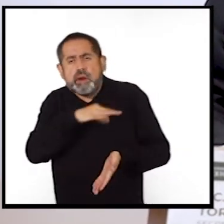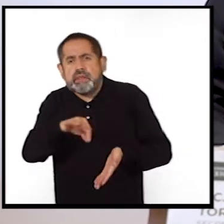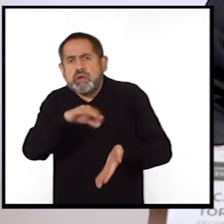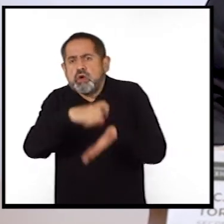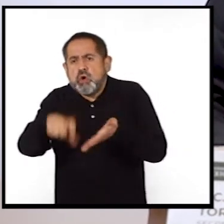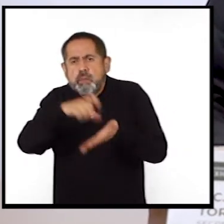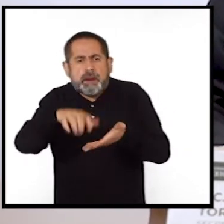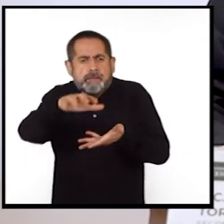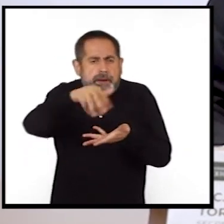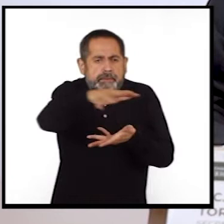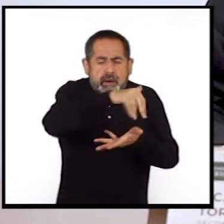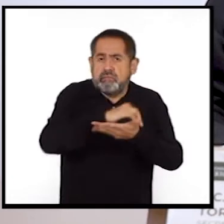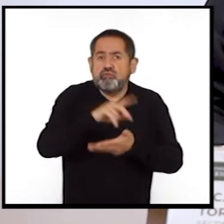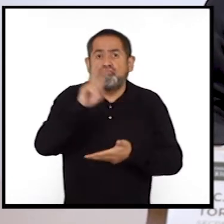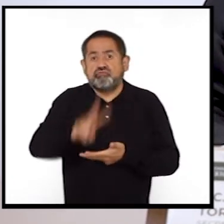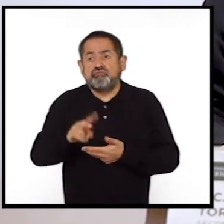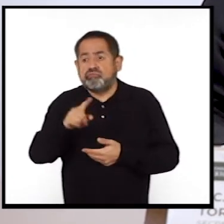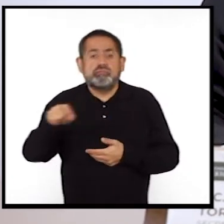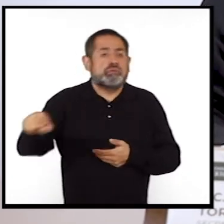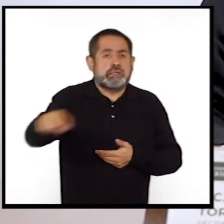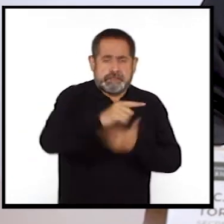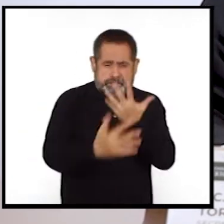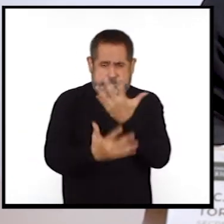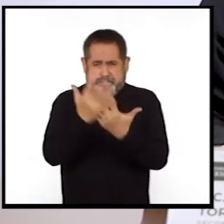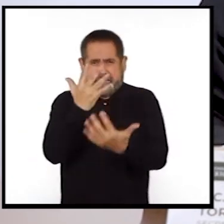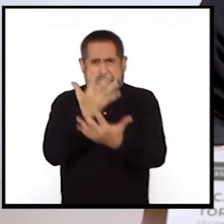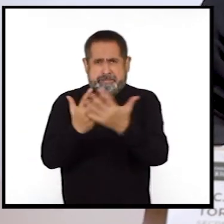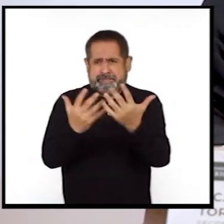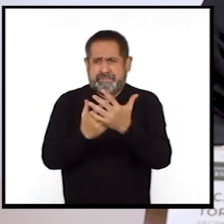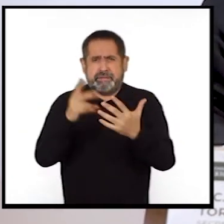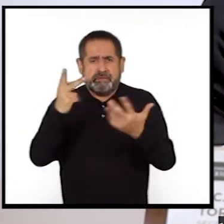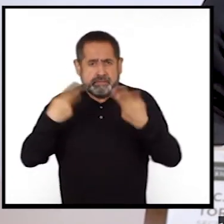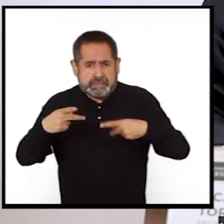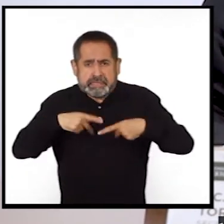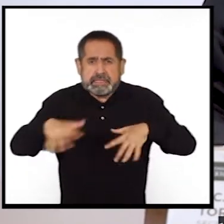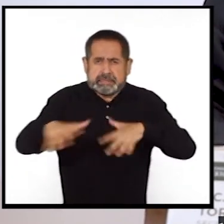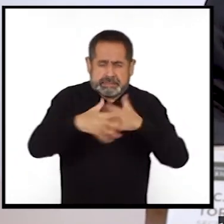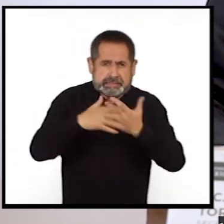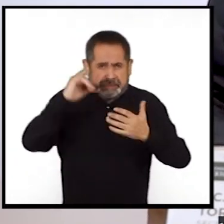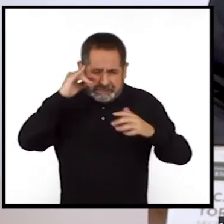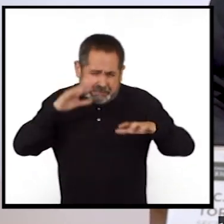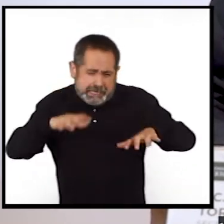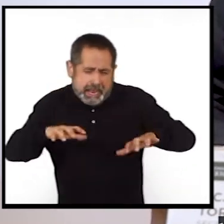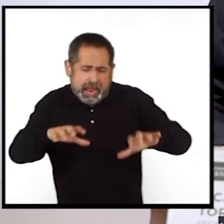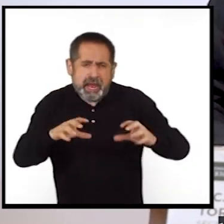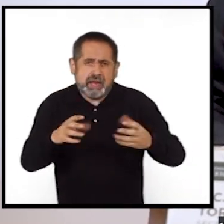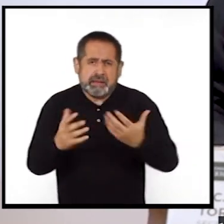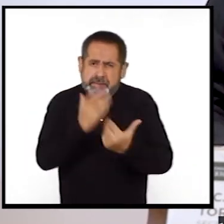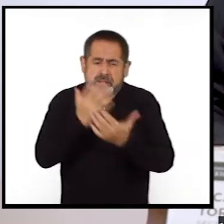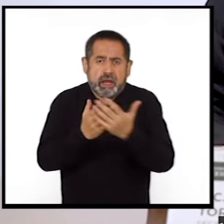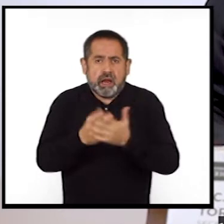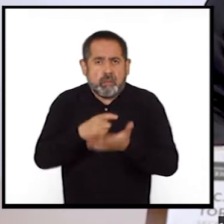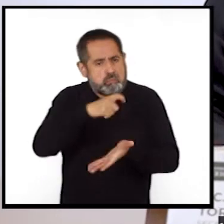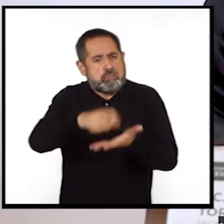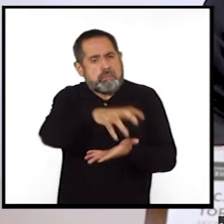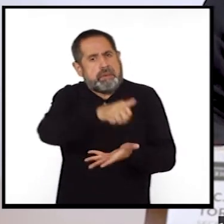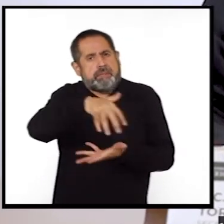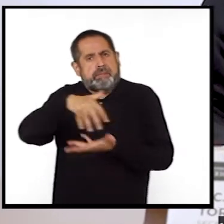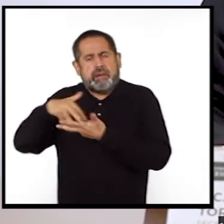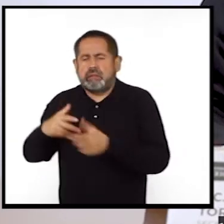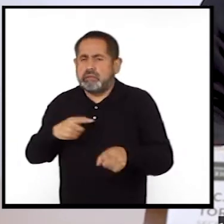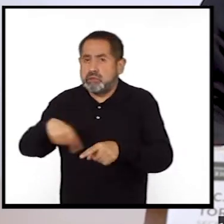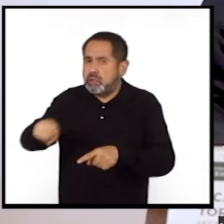se pueden adquirir los productos elaborados por las manos mágicas de nuestros